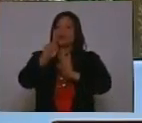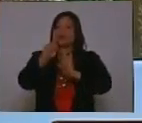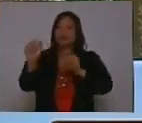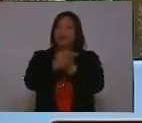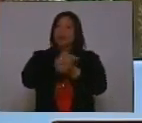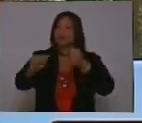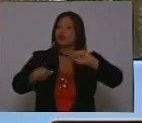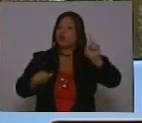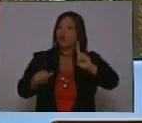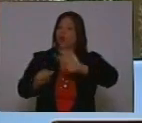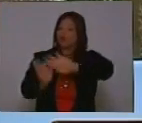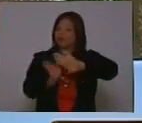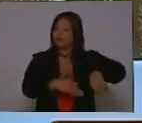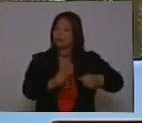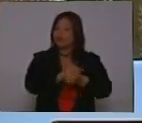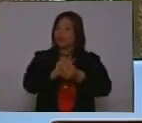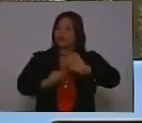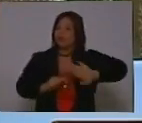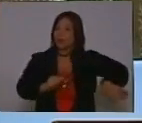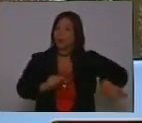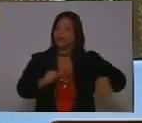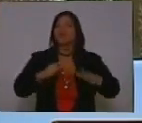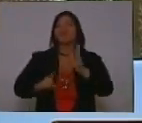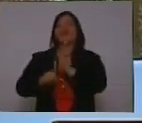Para ello debemos garantizar condiciones